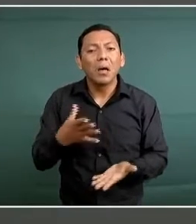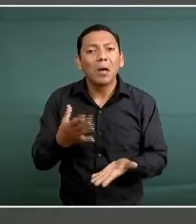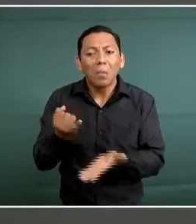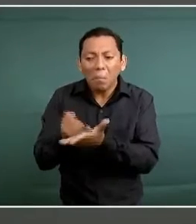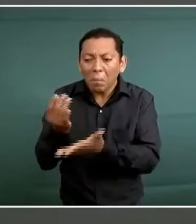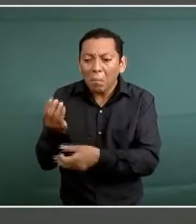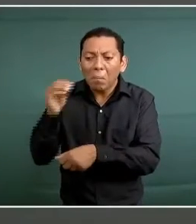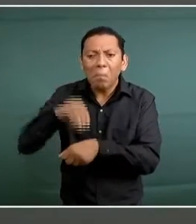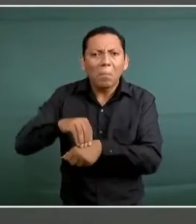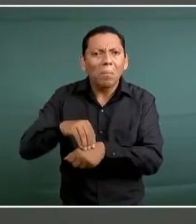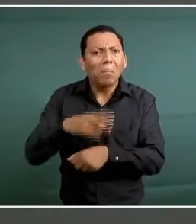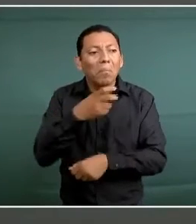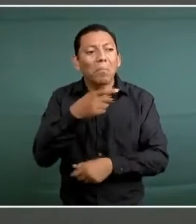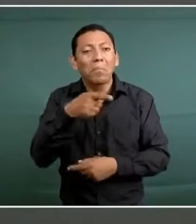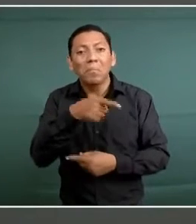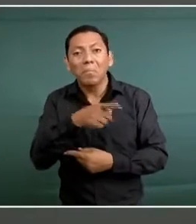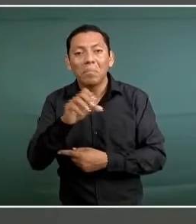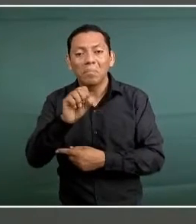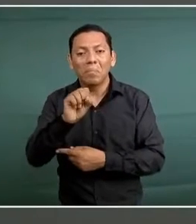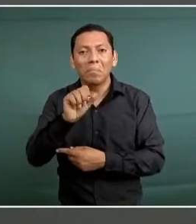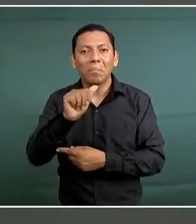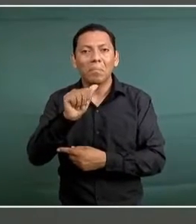esa era Santana